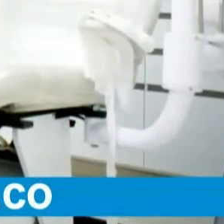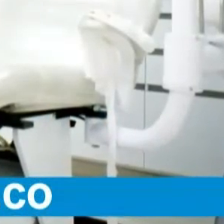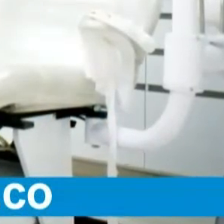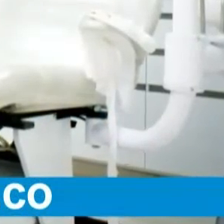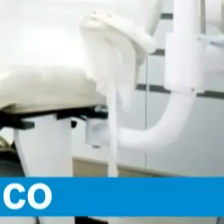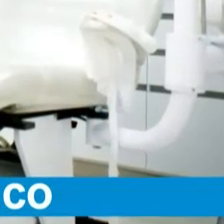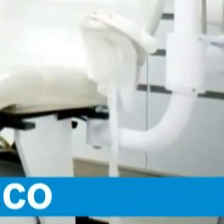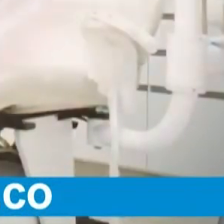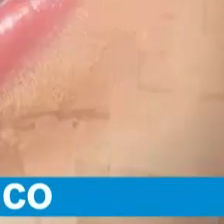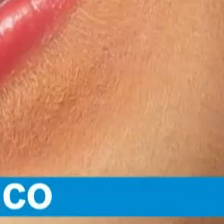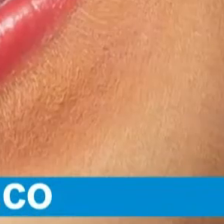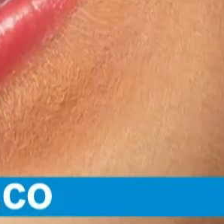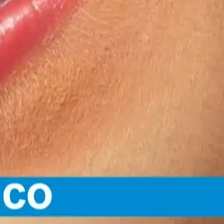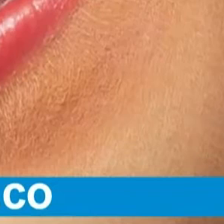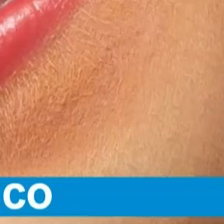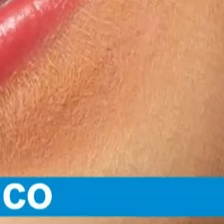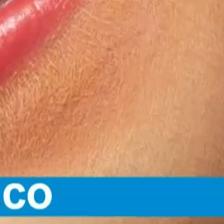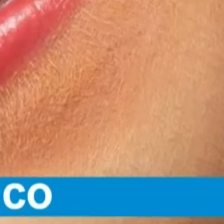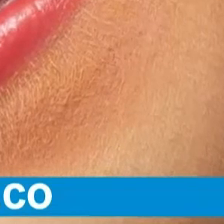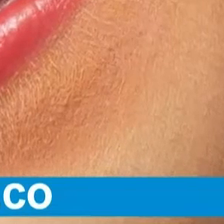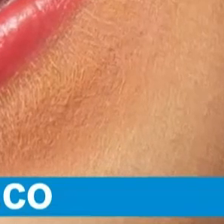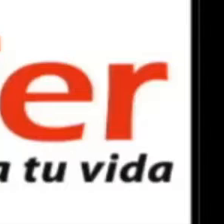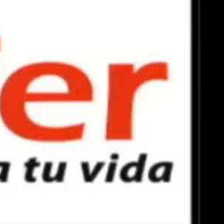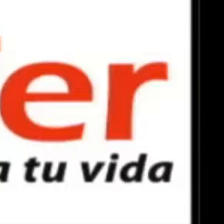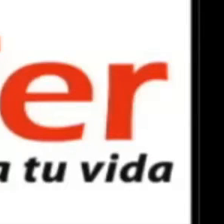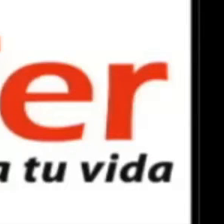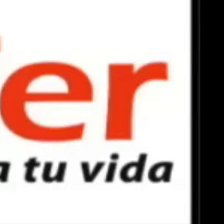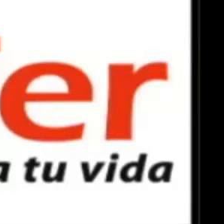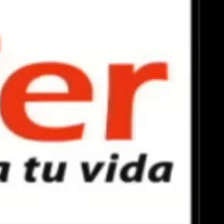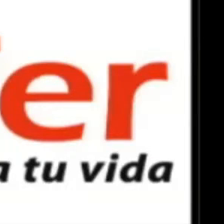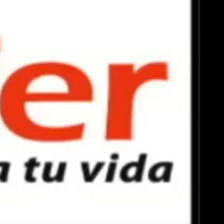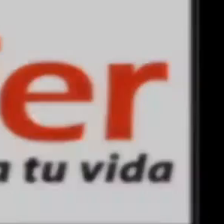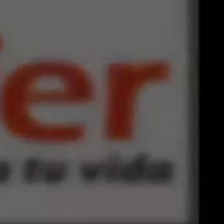mejor odontología a los mejores precios.